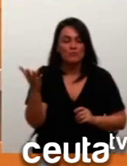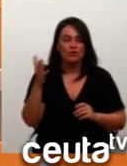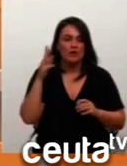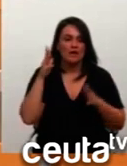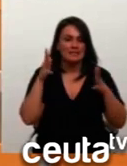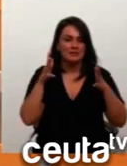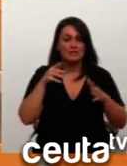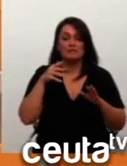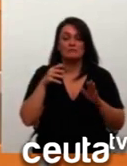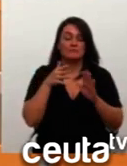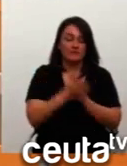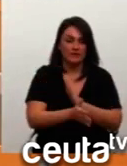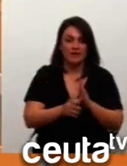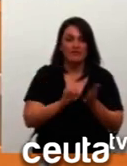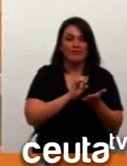a mucha gente.